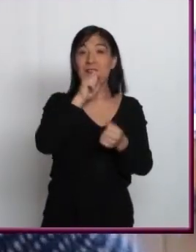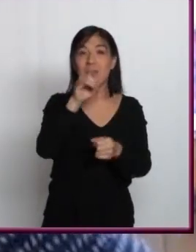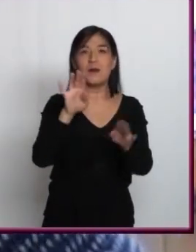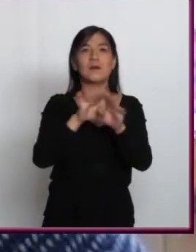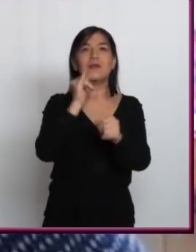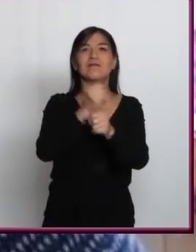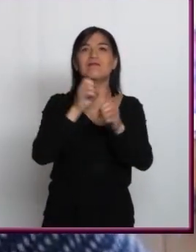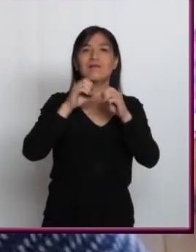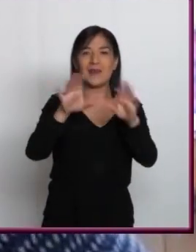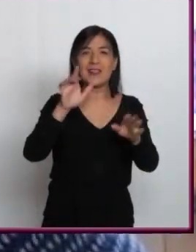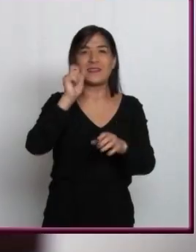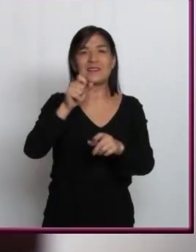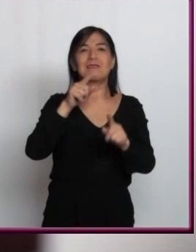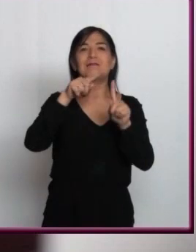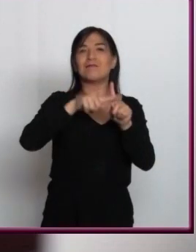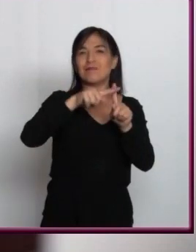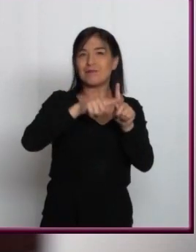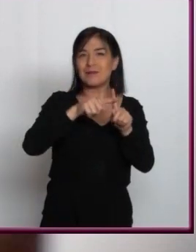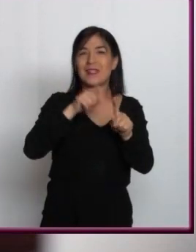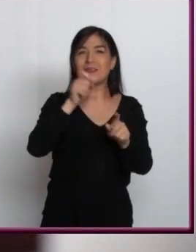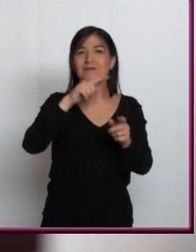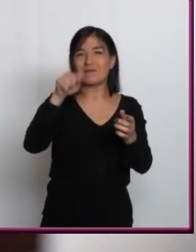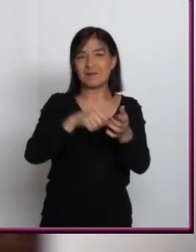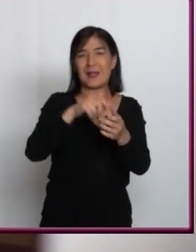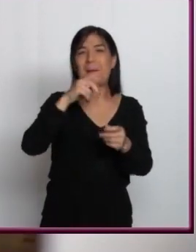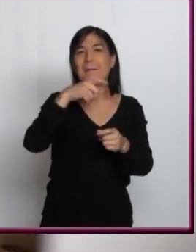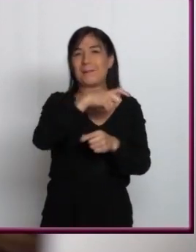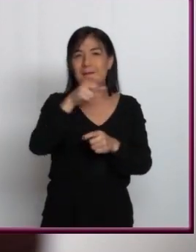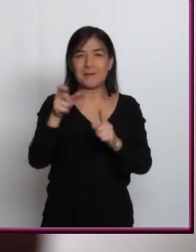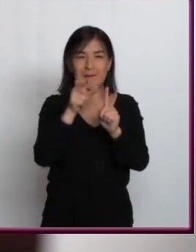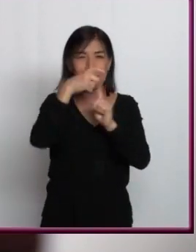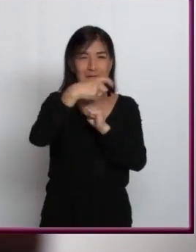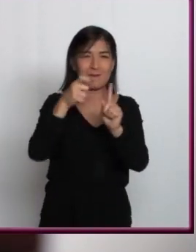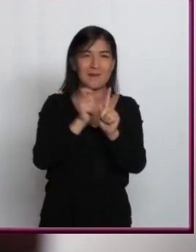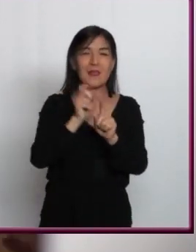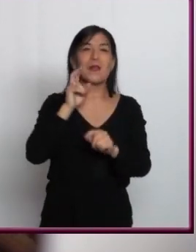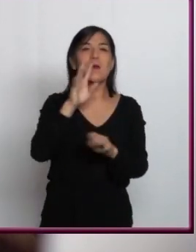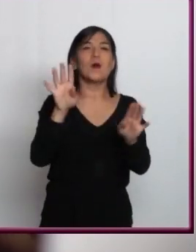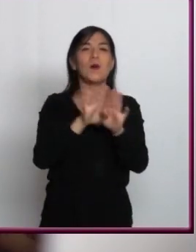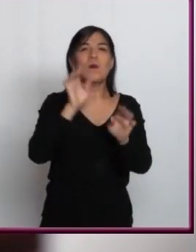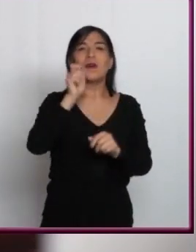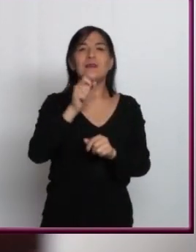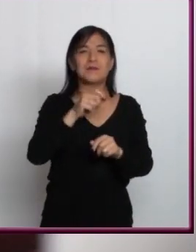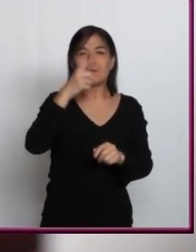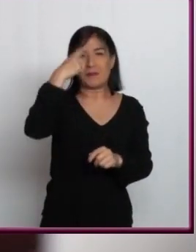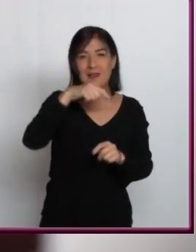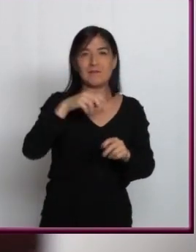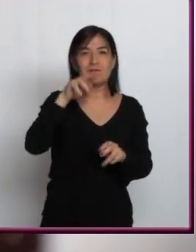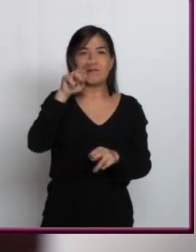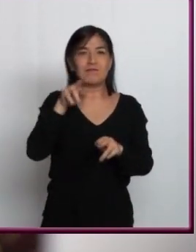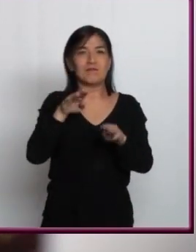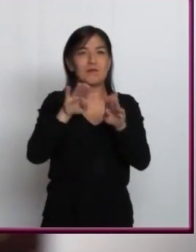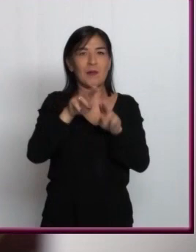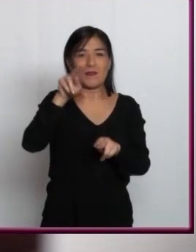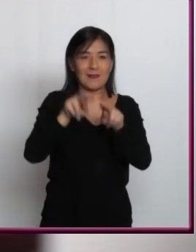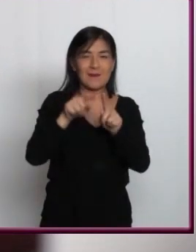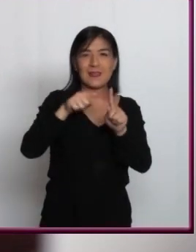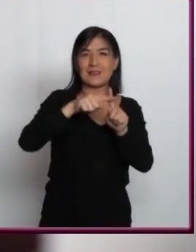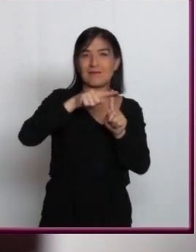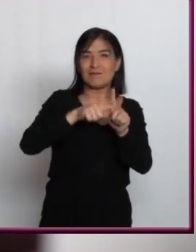clima de ese exoplaneta. ¿Cuáles son las principales dificultades para medir la temperatura a una distancia tan